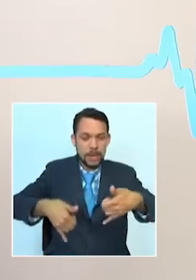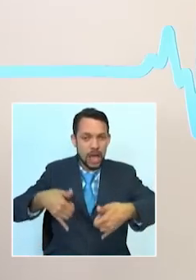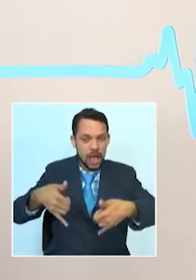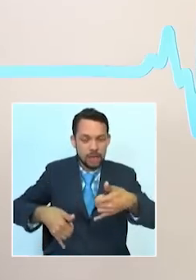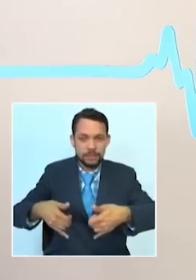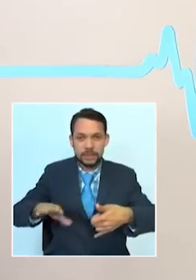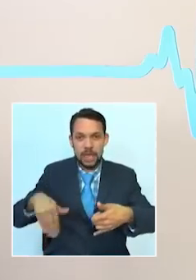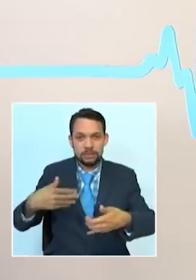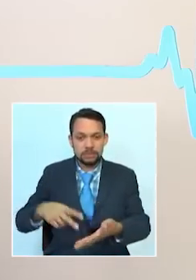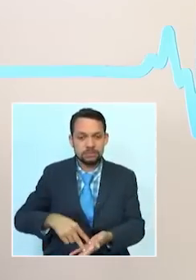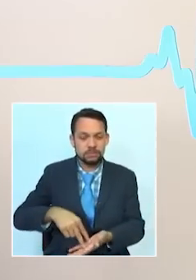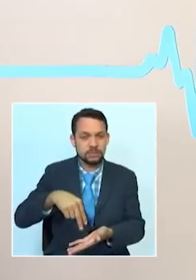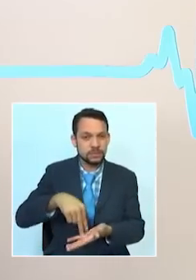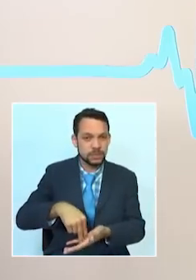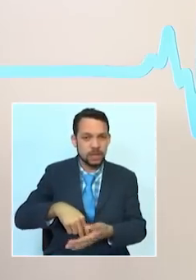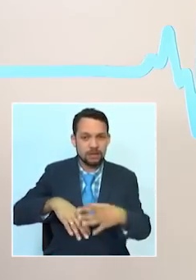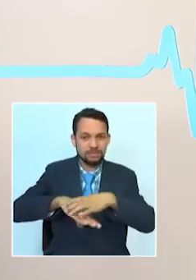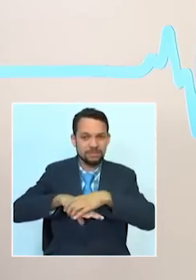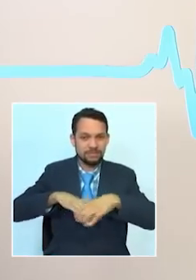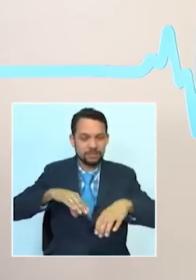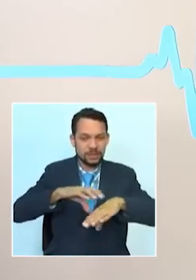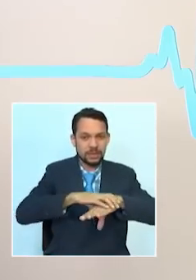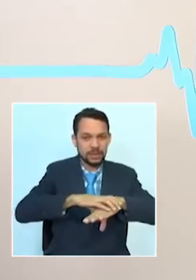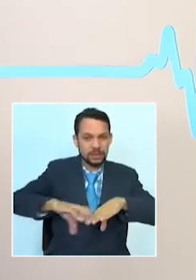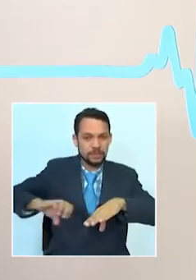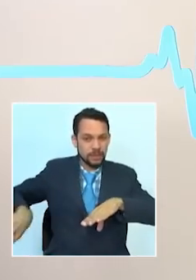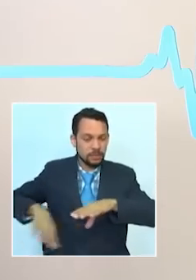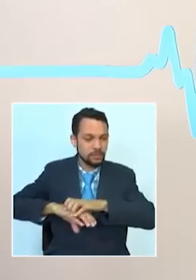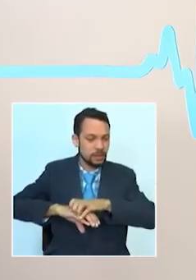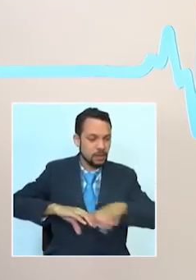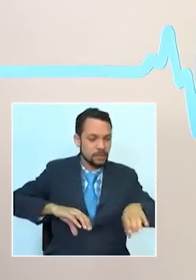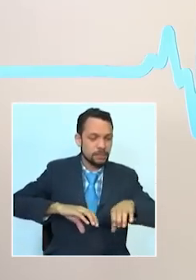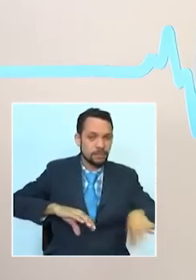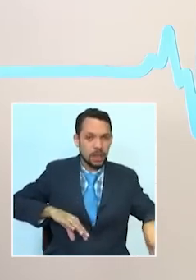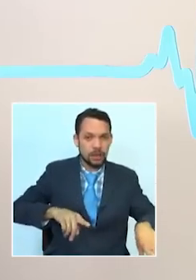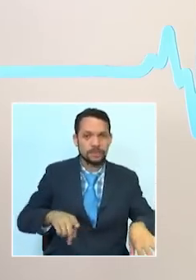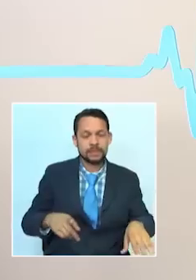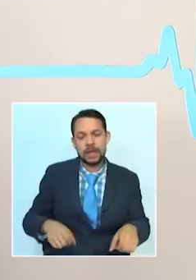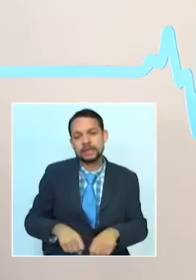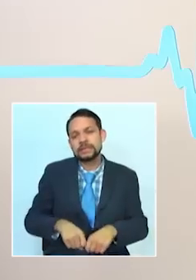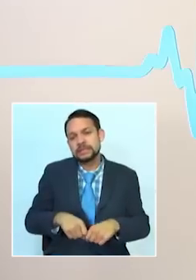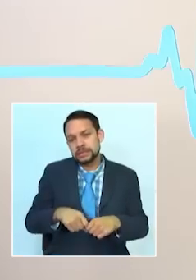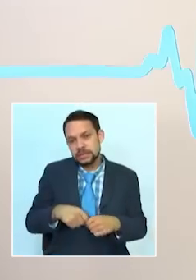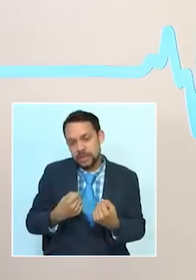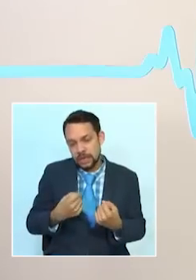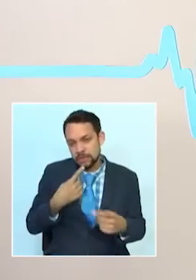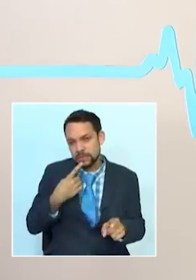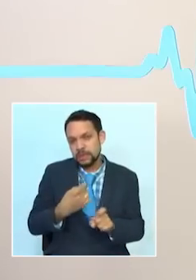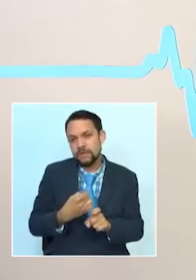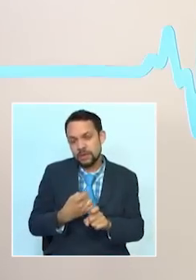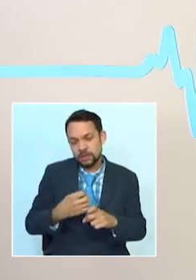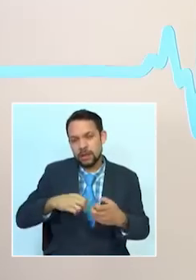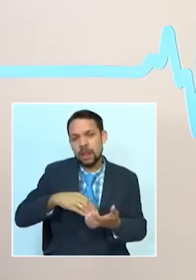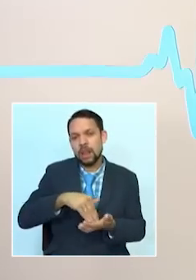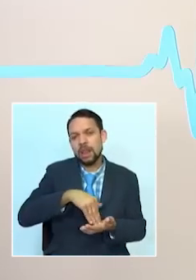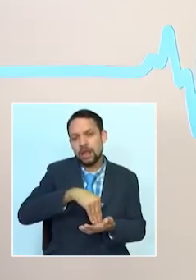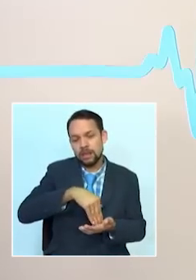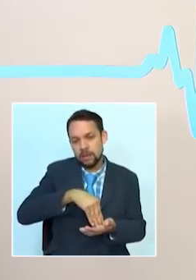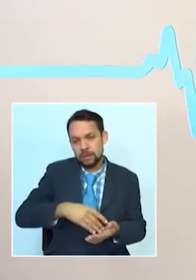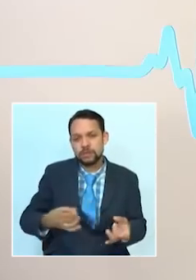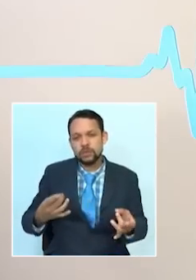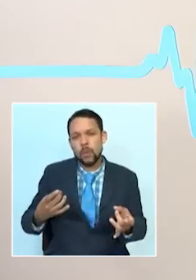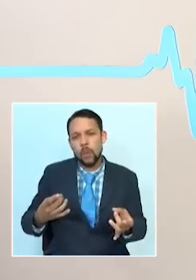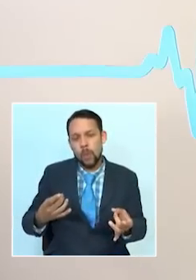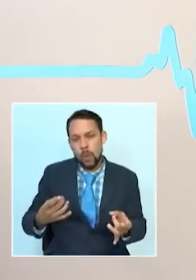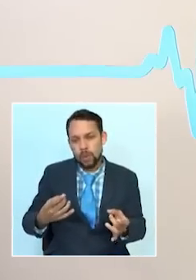pie eh en en un zapato más bajo o quieren descansar Pues claro Hay una contractura muscular y van a haber dolor en las